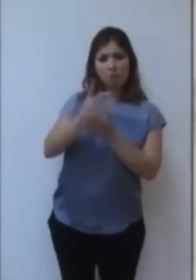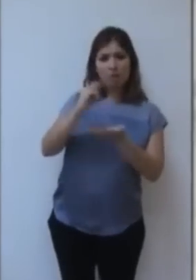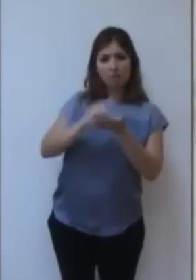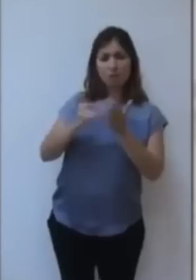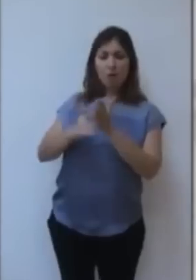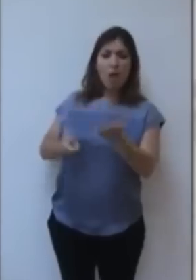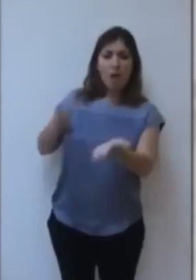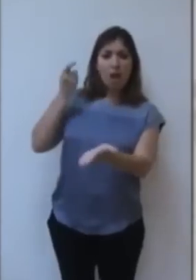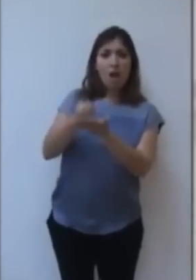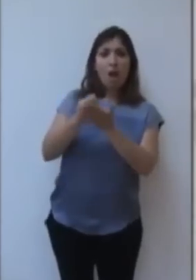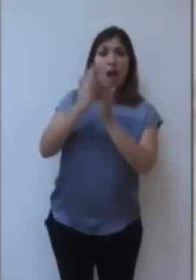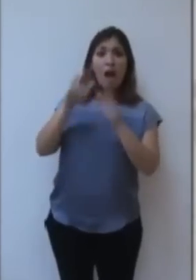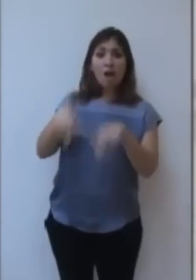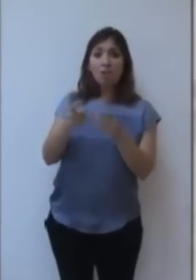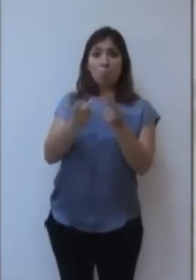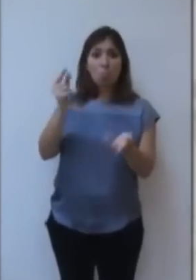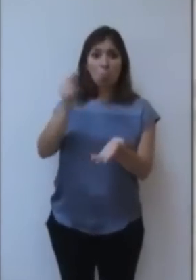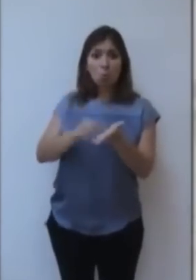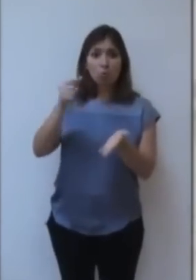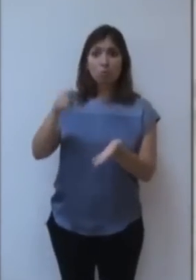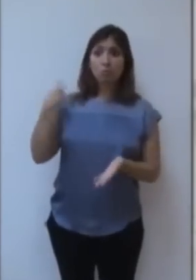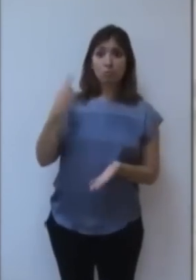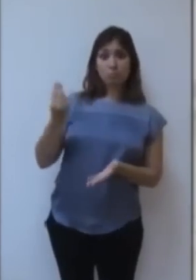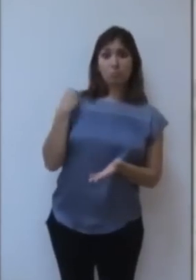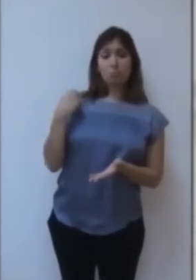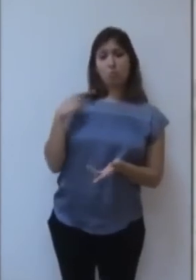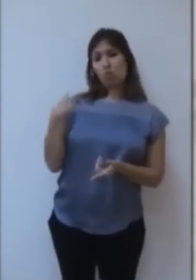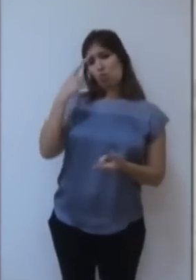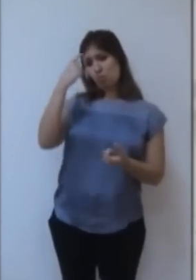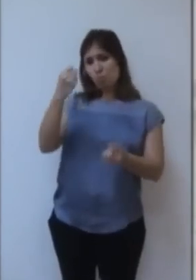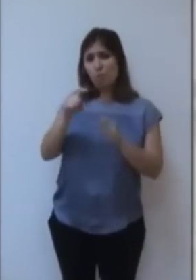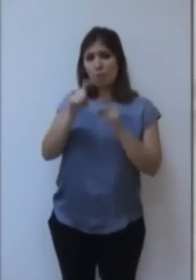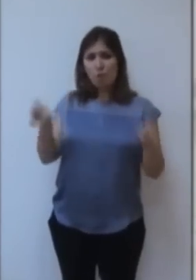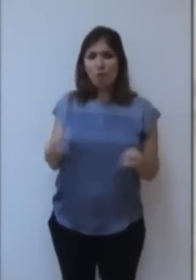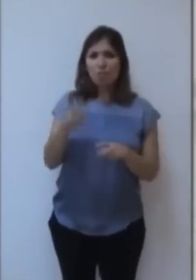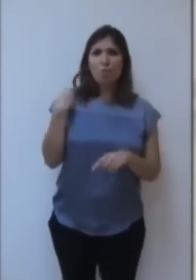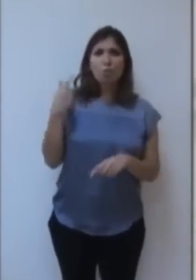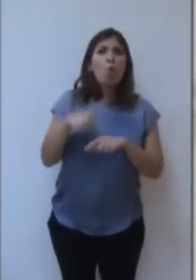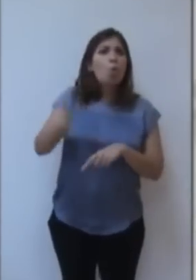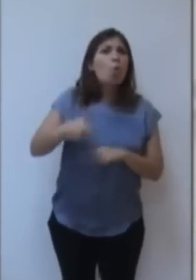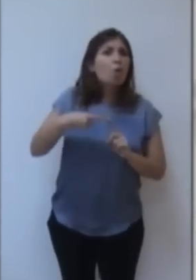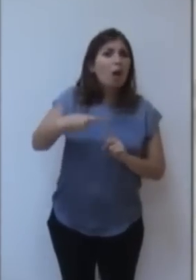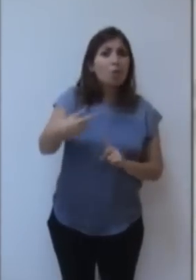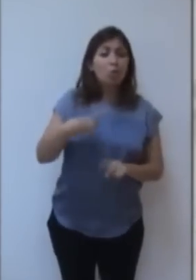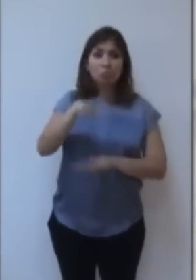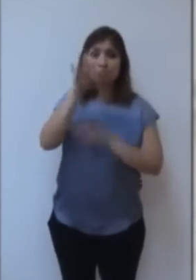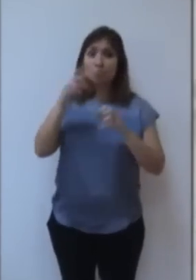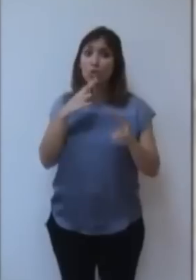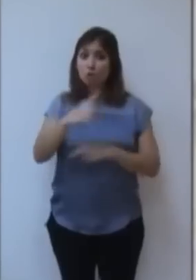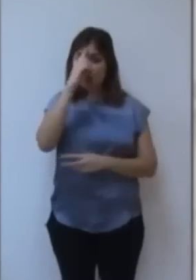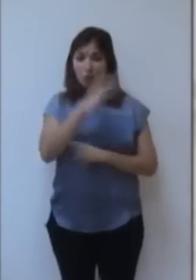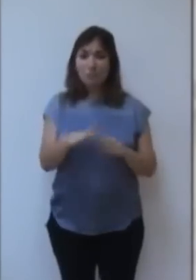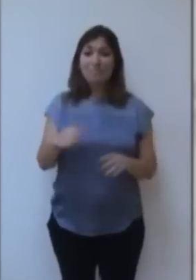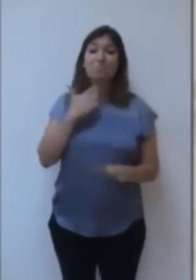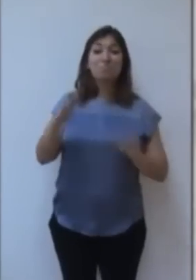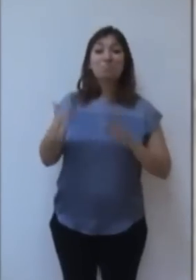poco desaparece, y nos preguntan a nosotros, a los informáticos, ¿cuánto me va a durar esto? Mira que no, esto va tan deprisa